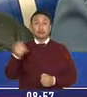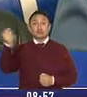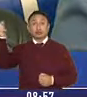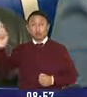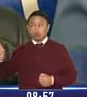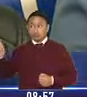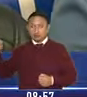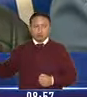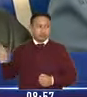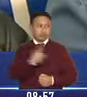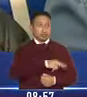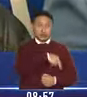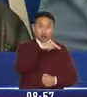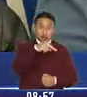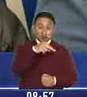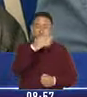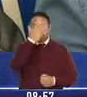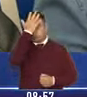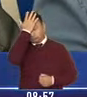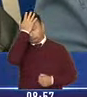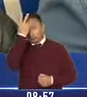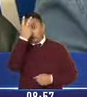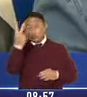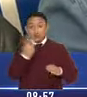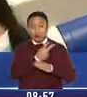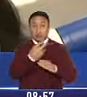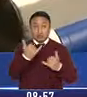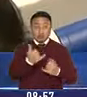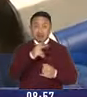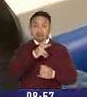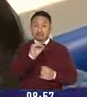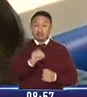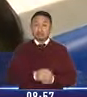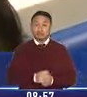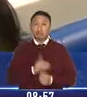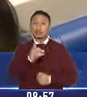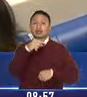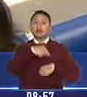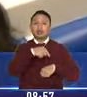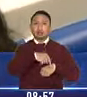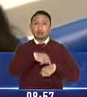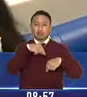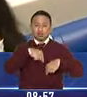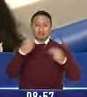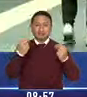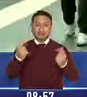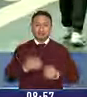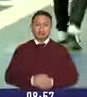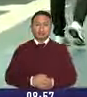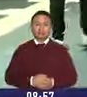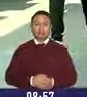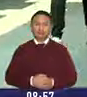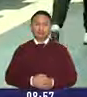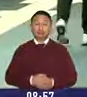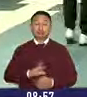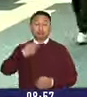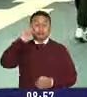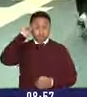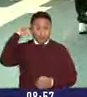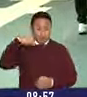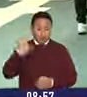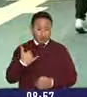verdad, atravesarse al norte es fatal. Es 2 horas prácticamente. Más que todo por el tiempo, ¿no? El tiempo, que es lo más importante. Recordemos que esta fase